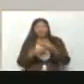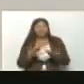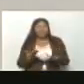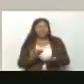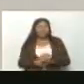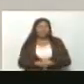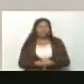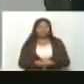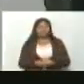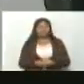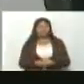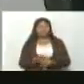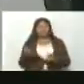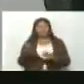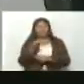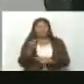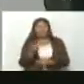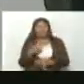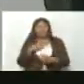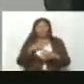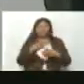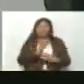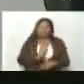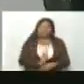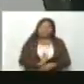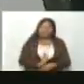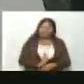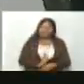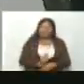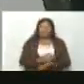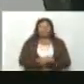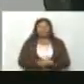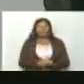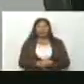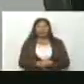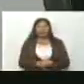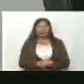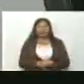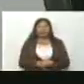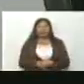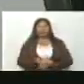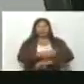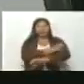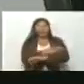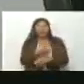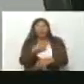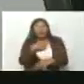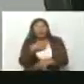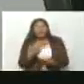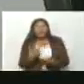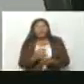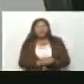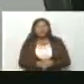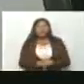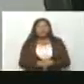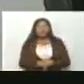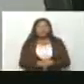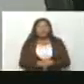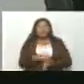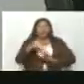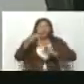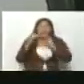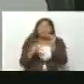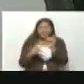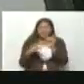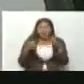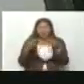Es buscar un descontento para hacer ver. Mira, ahí la derecha no ha podido, la derecha no ha podido